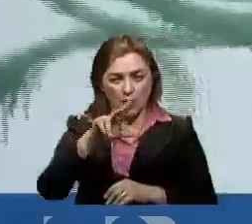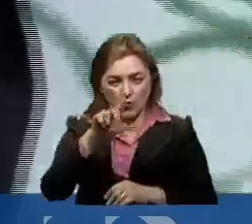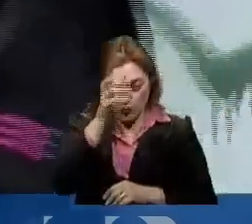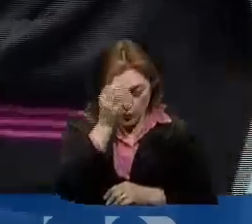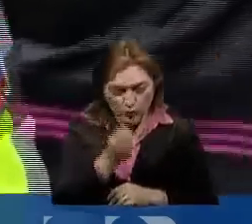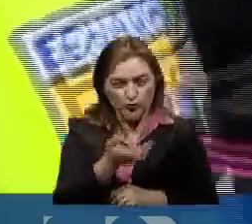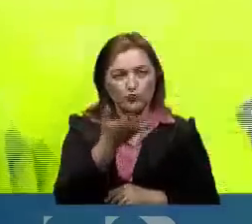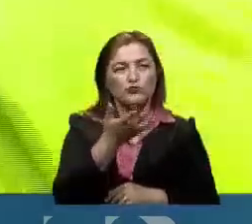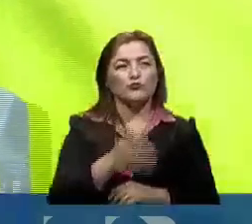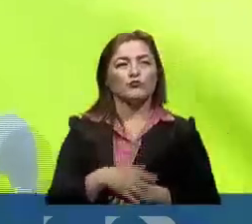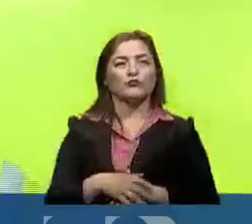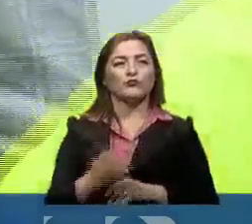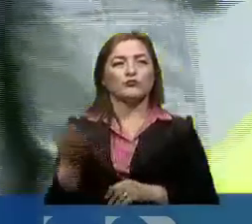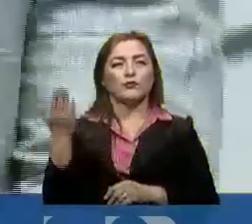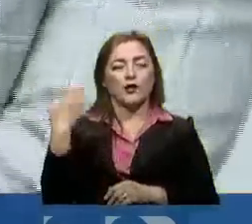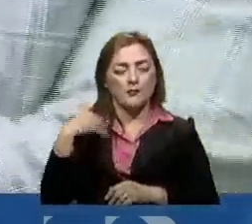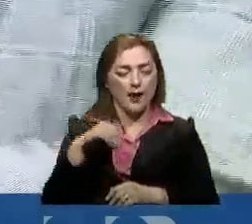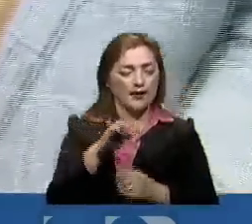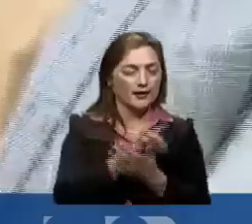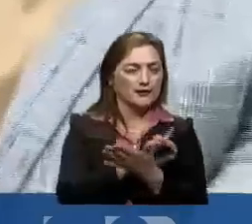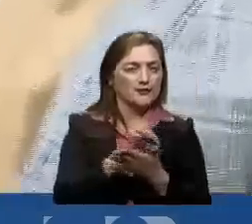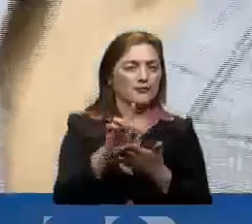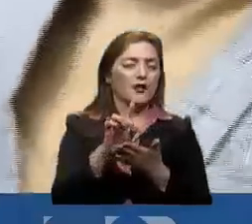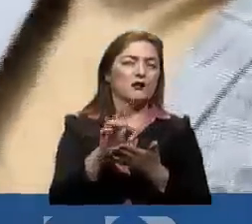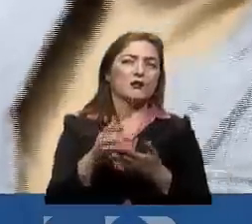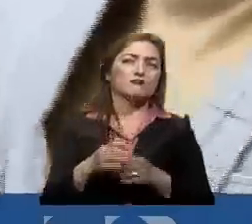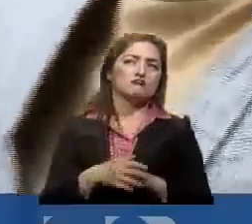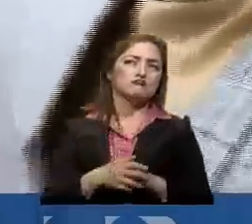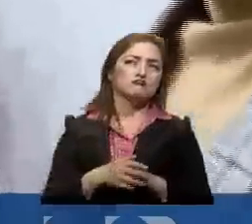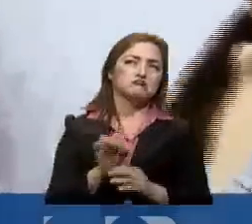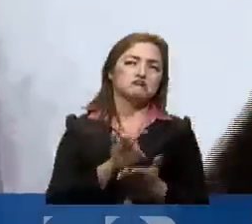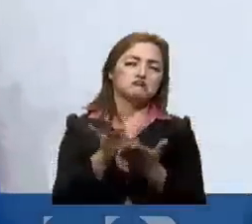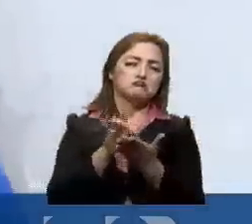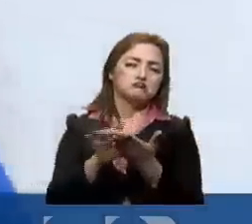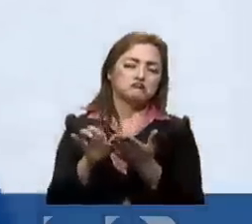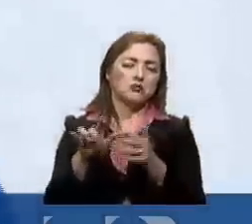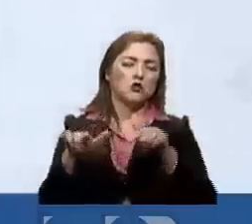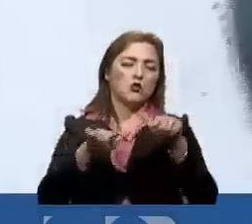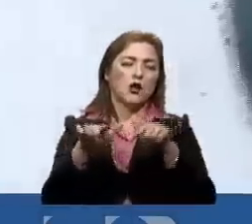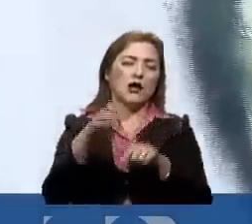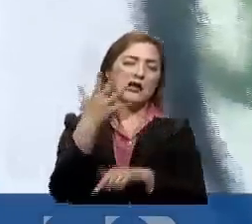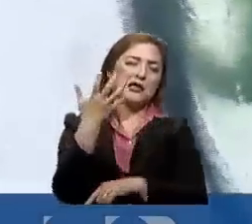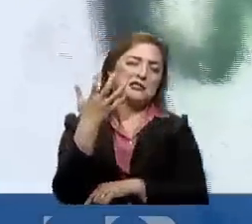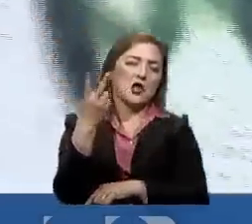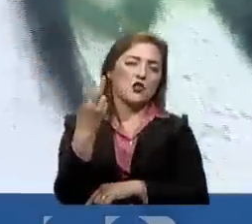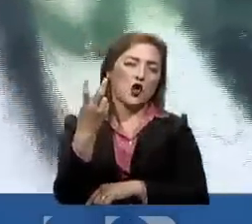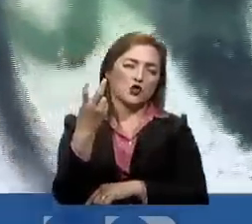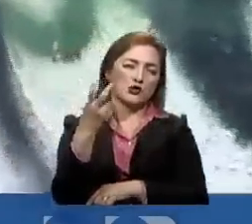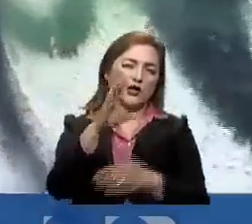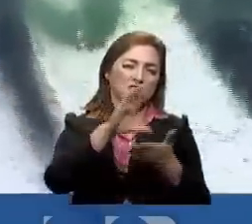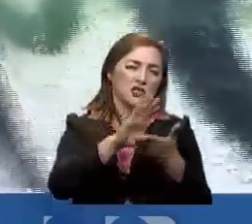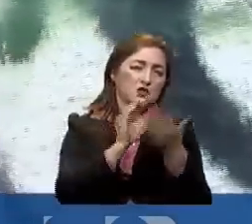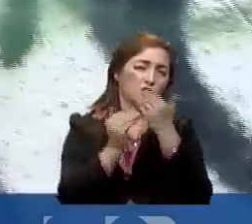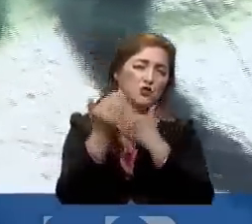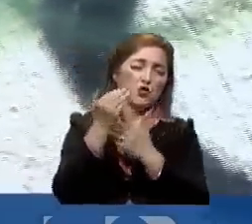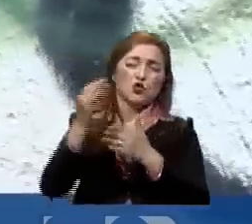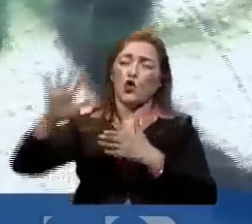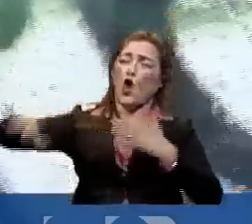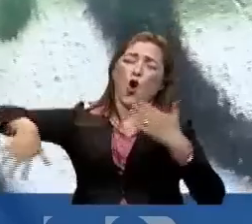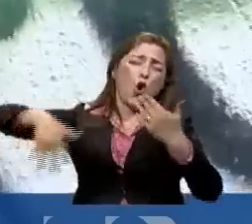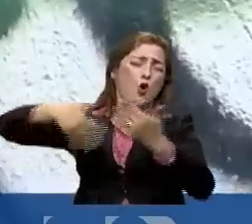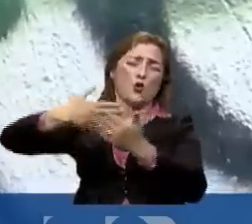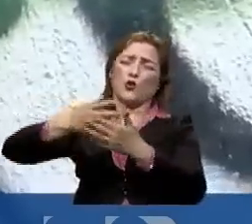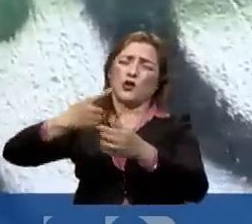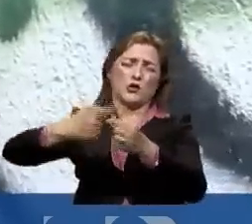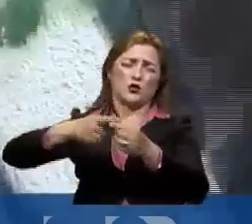todas. Justamente desde la semana anterior se están desalojando alrededor de 15, 12 nichos, no solo en el centro histórico, sino todo el distrito metropolitano